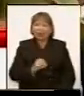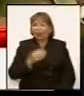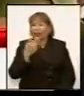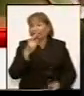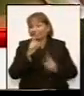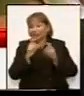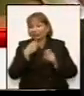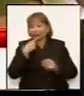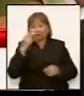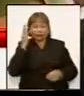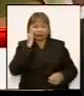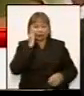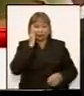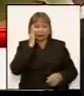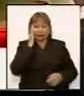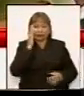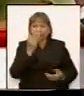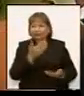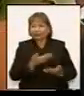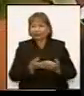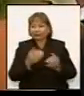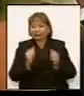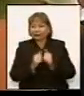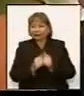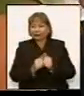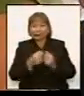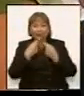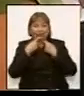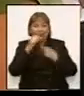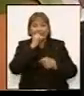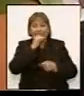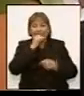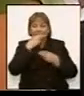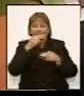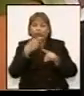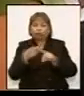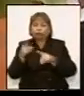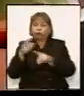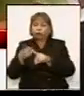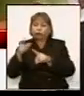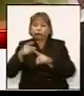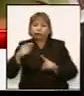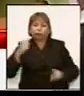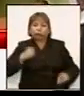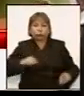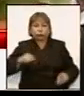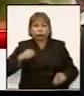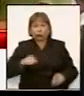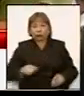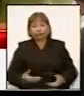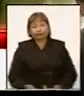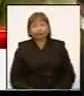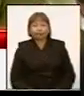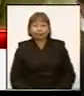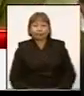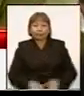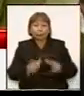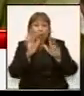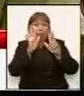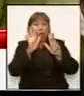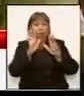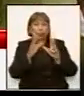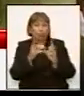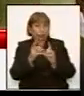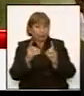Hemos conocido y de la, con las declaraciones de los diversos alcaldes distritales de los 8 distritos